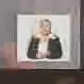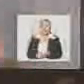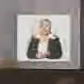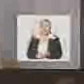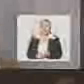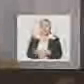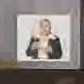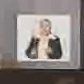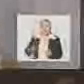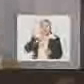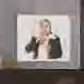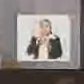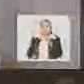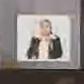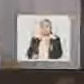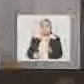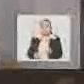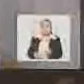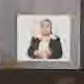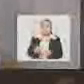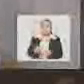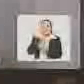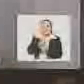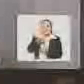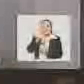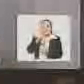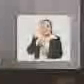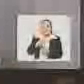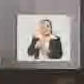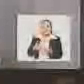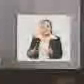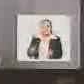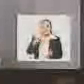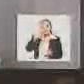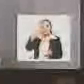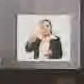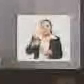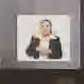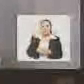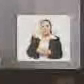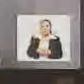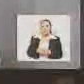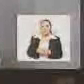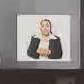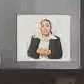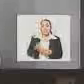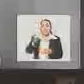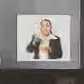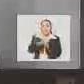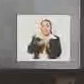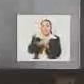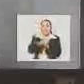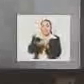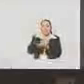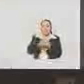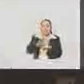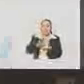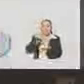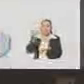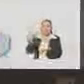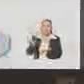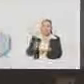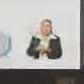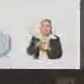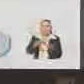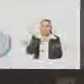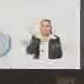Gracias. Y para terminar esta ronda inicial del tema 1, tiene la palabra la candidata del partido Nueva Alianza. Adelante.